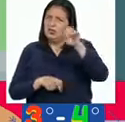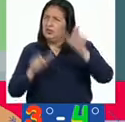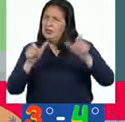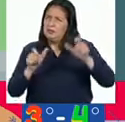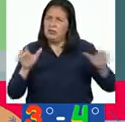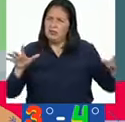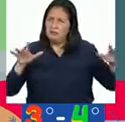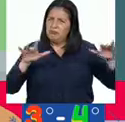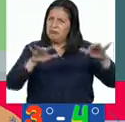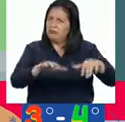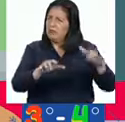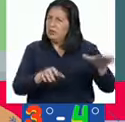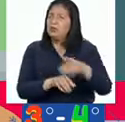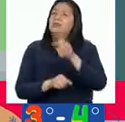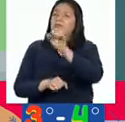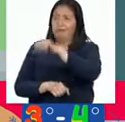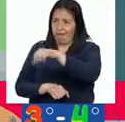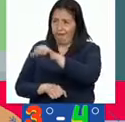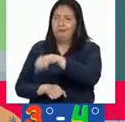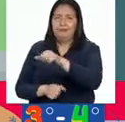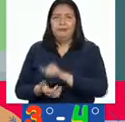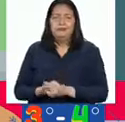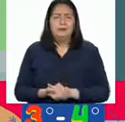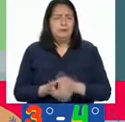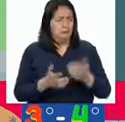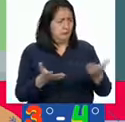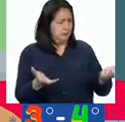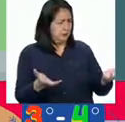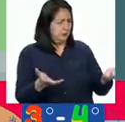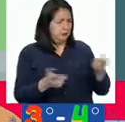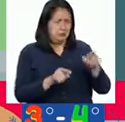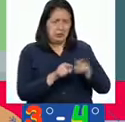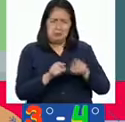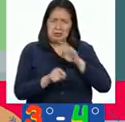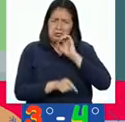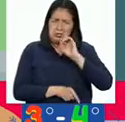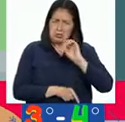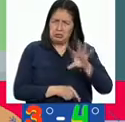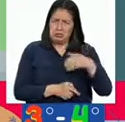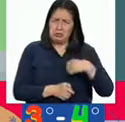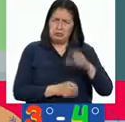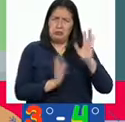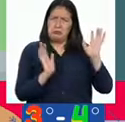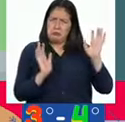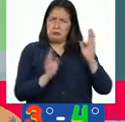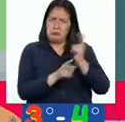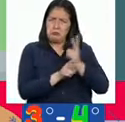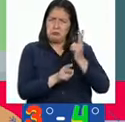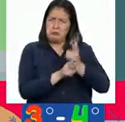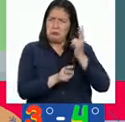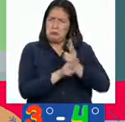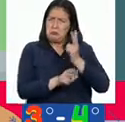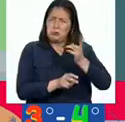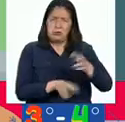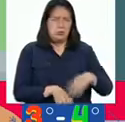público total. Así es. Pero también dice que debemos tener cuidado con el